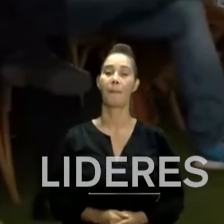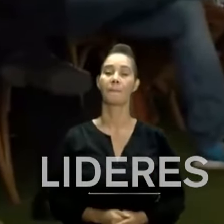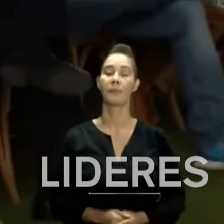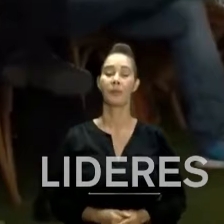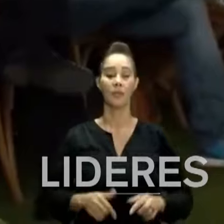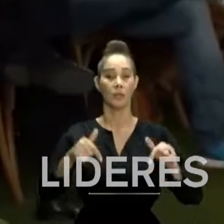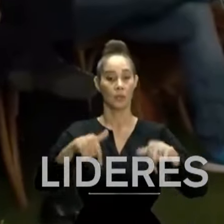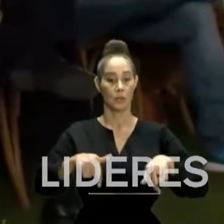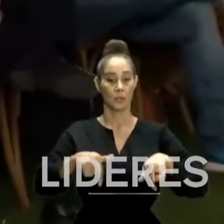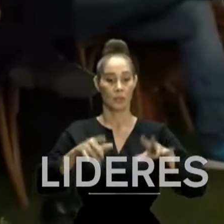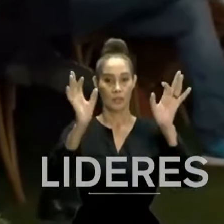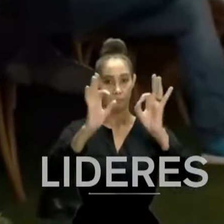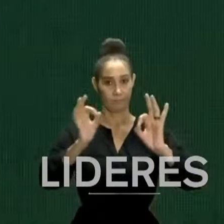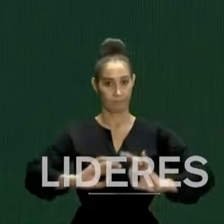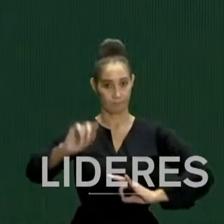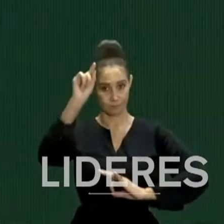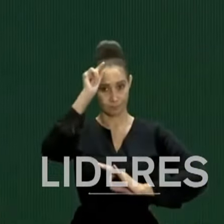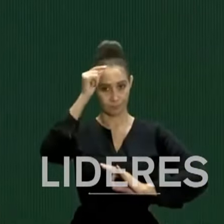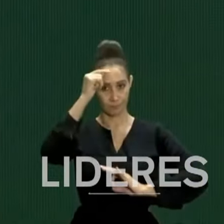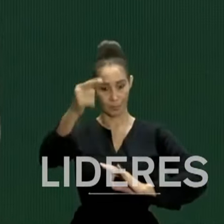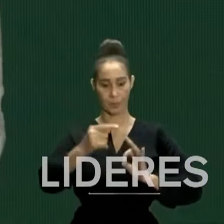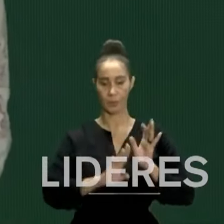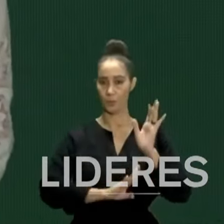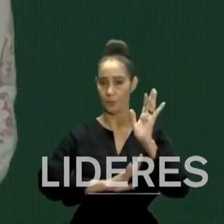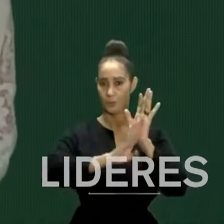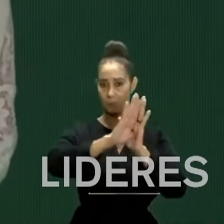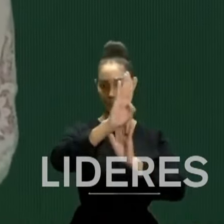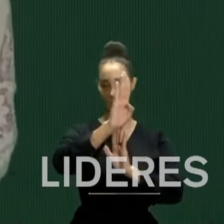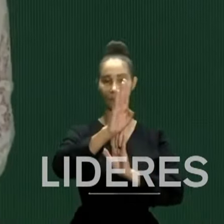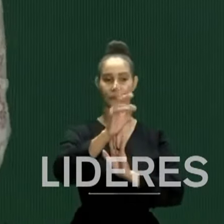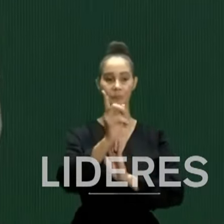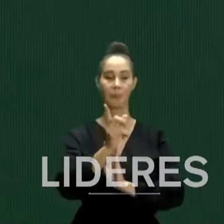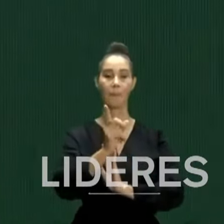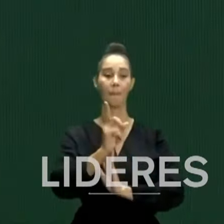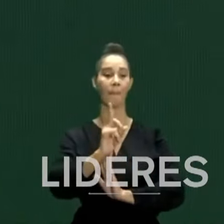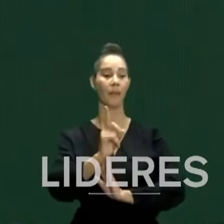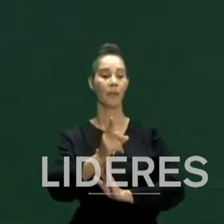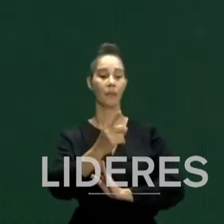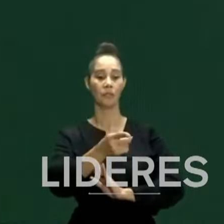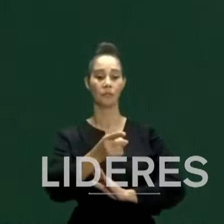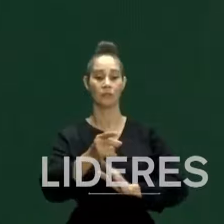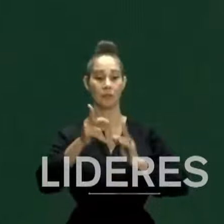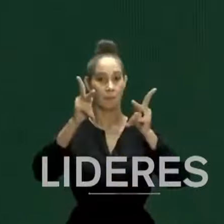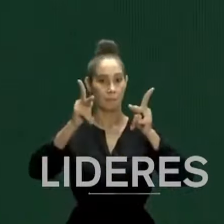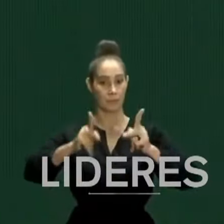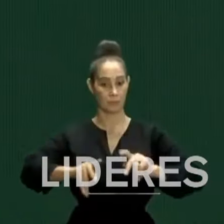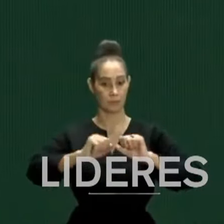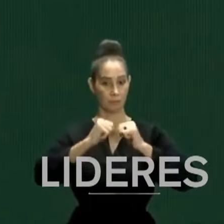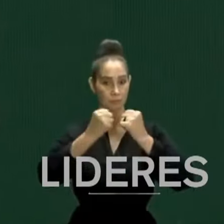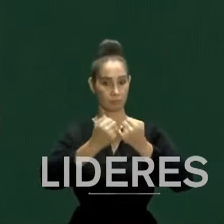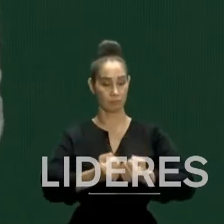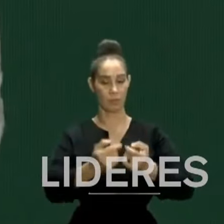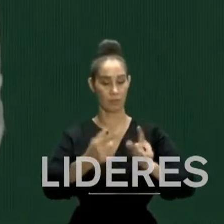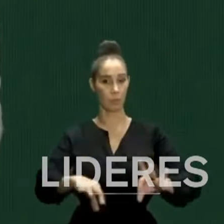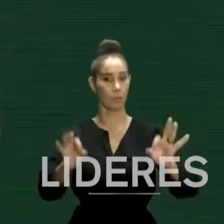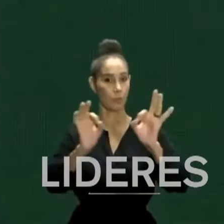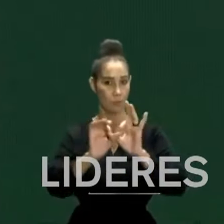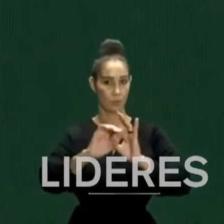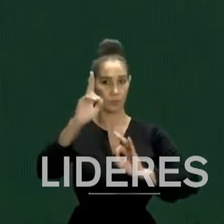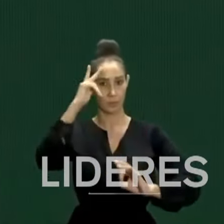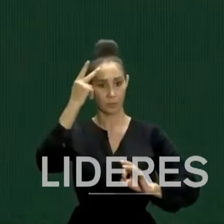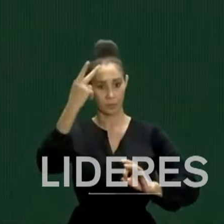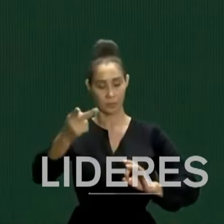Y en este modelo de gestión, presidente, que nosotros hemos desarrollado, donde el ciudadano es un eje central de nuestras